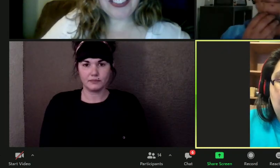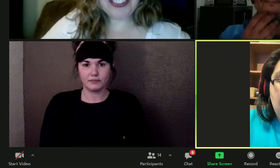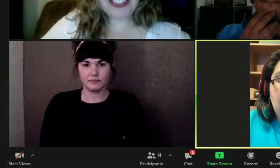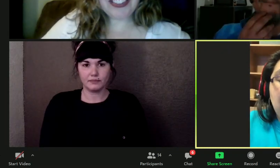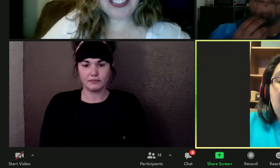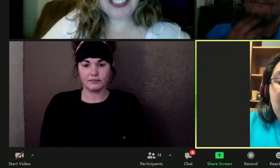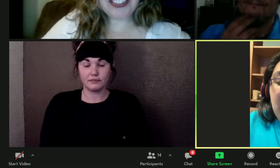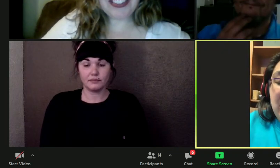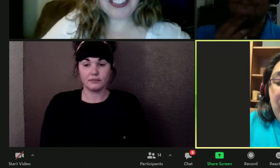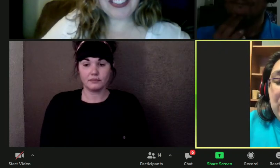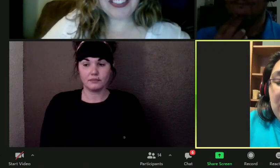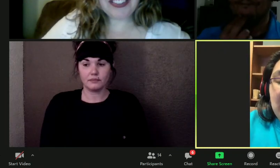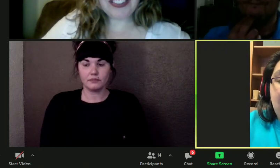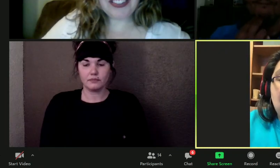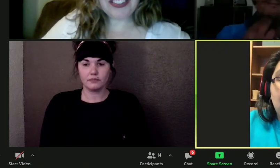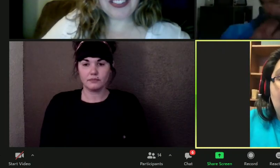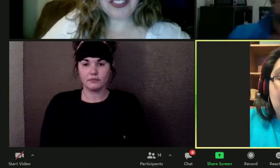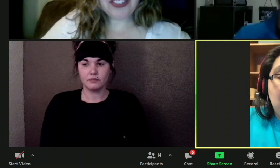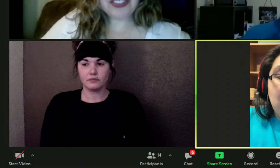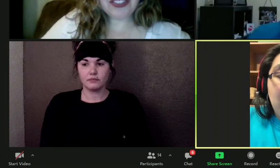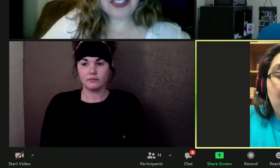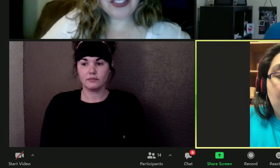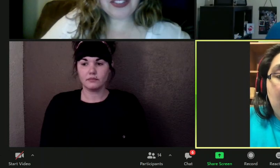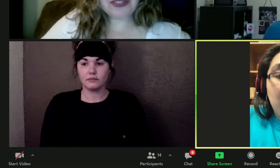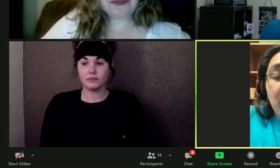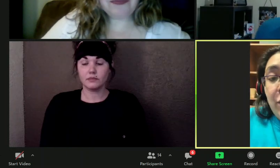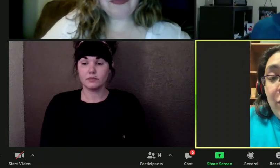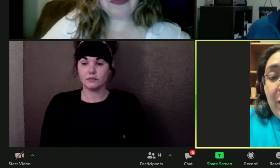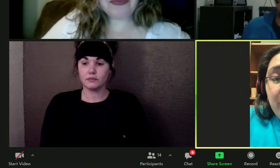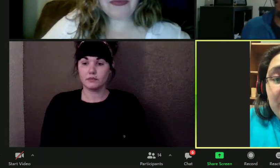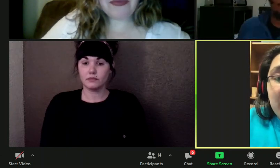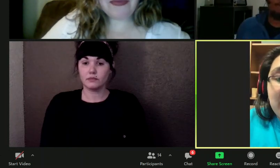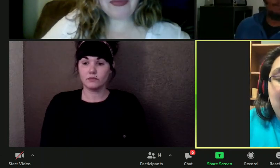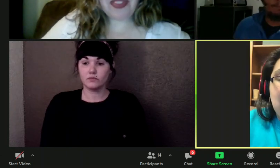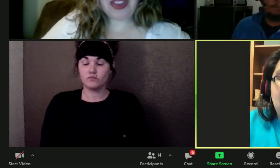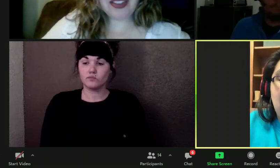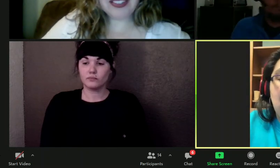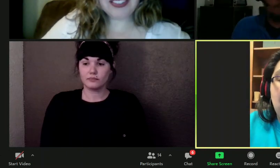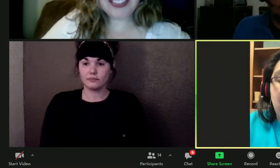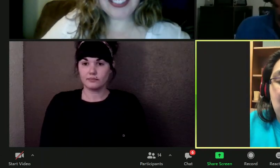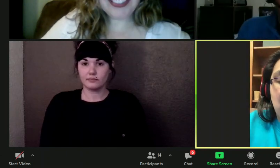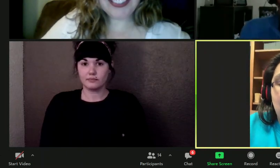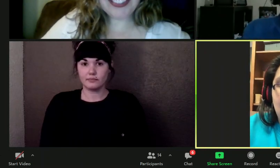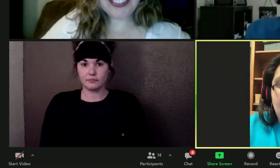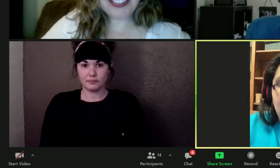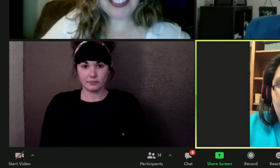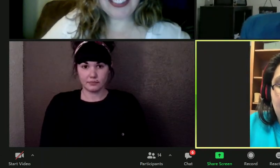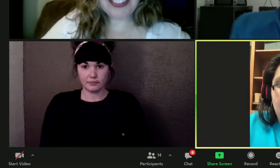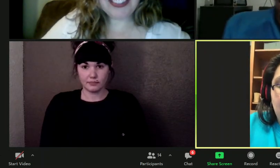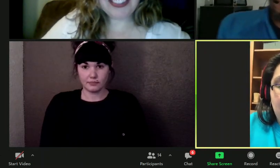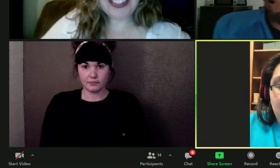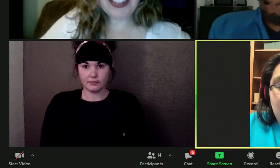Facebook y la traducción sería hecha por la señora Gloria Rosas y Cristina Rees-Mansett.